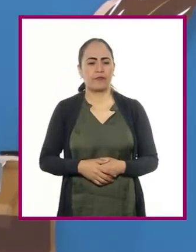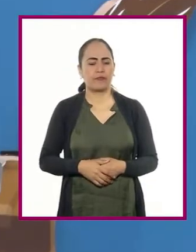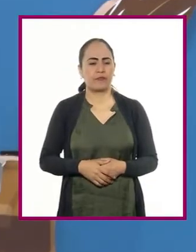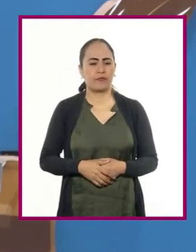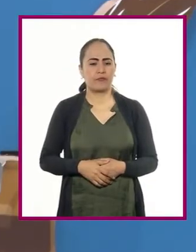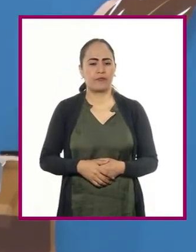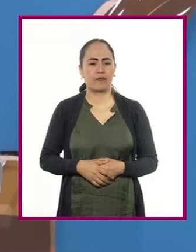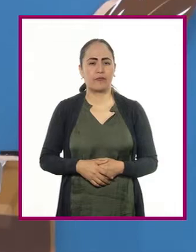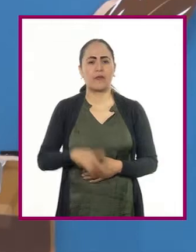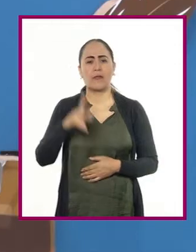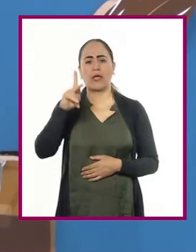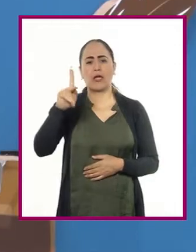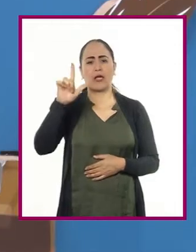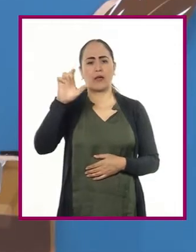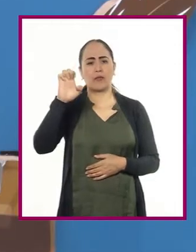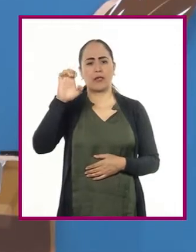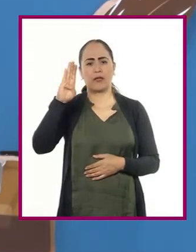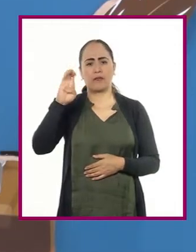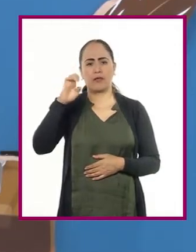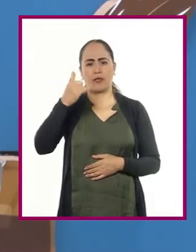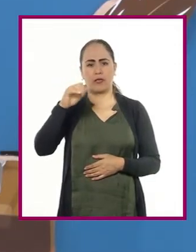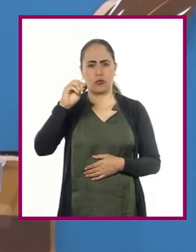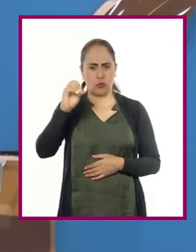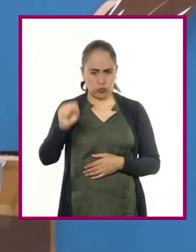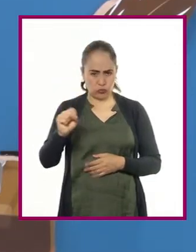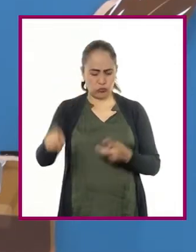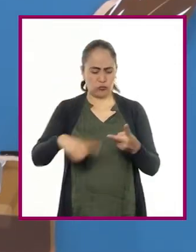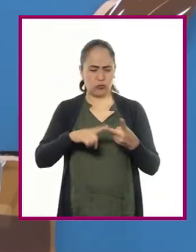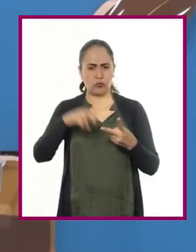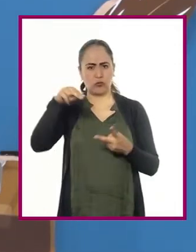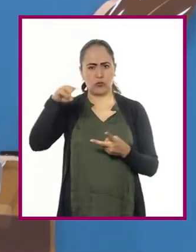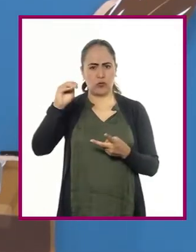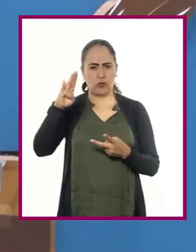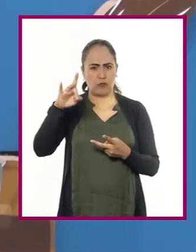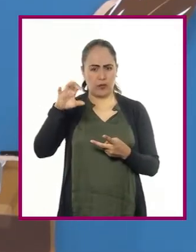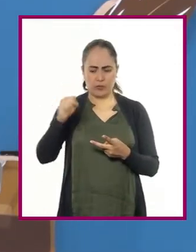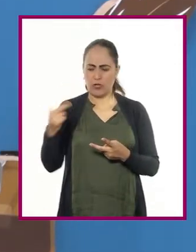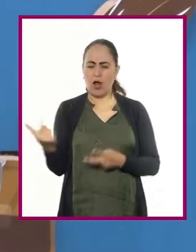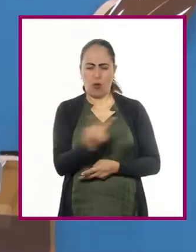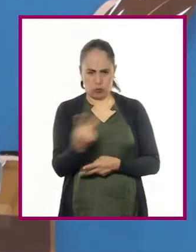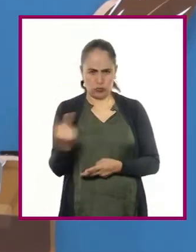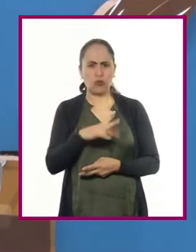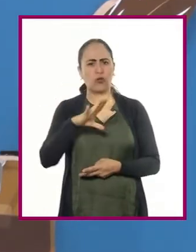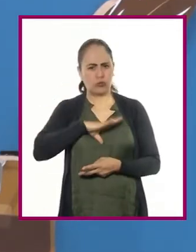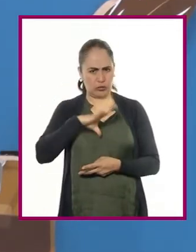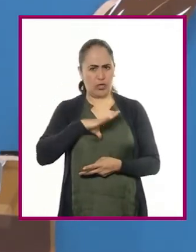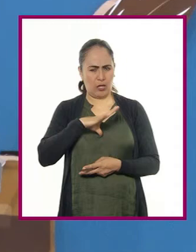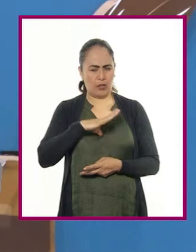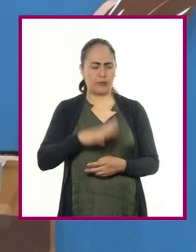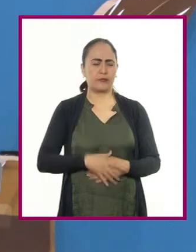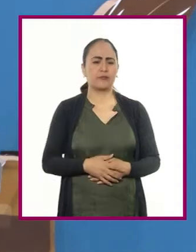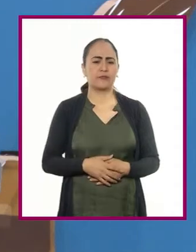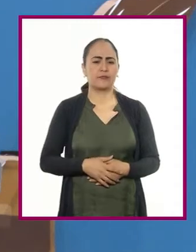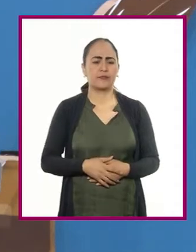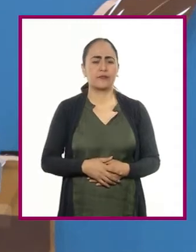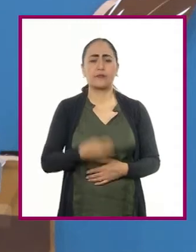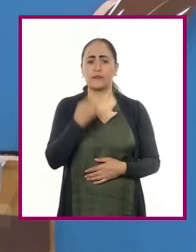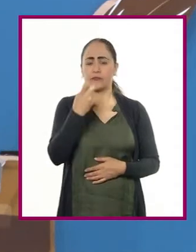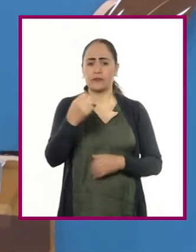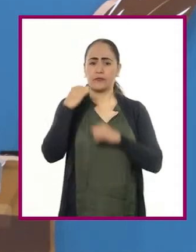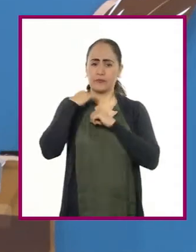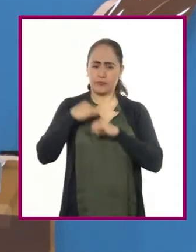diferenciación entre plebeyos y nobles abarcaban por igual a ambas repúblicas, razón por la cual las